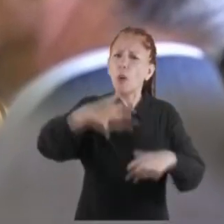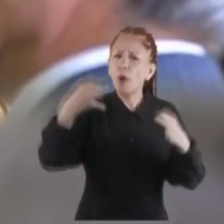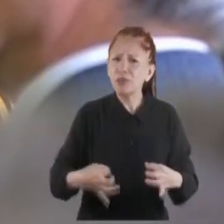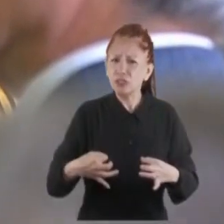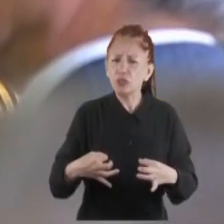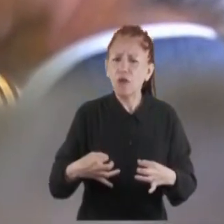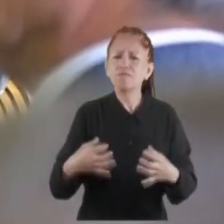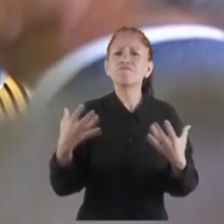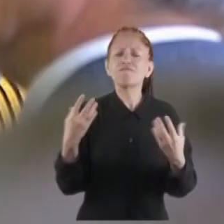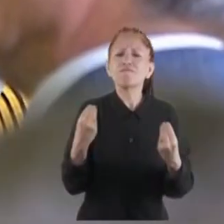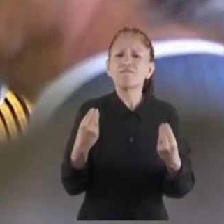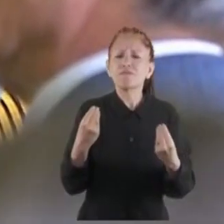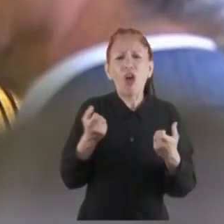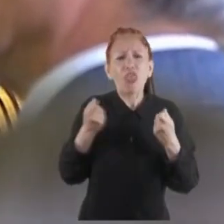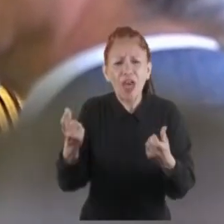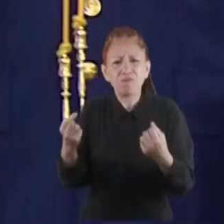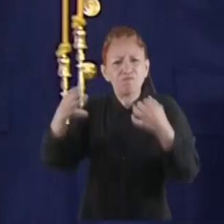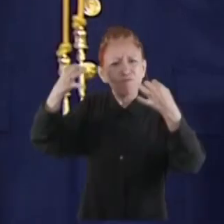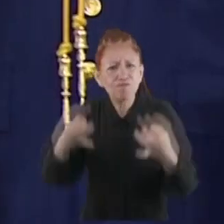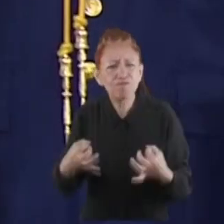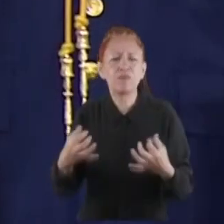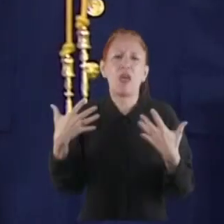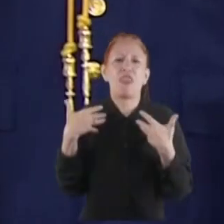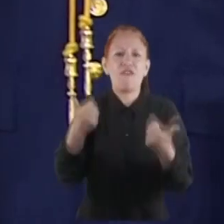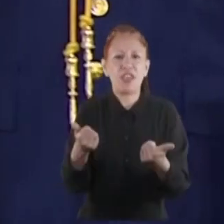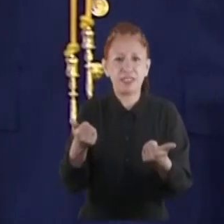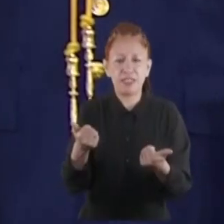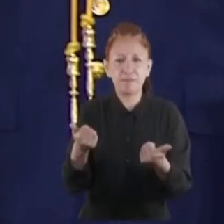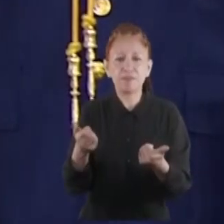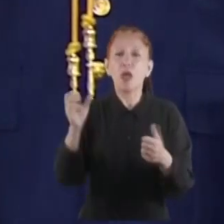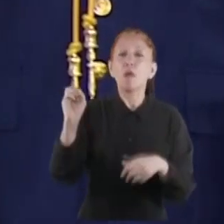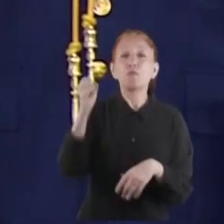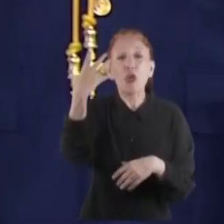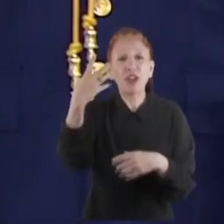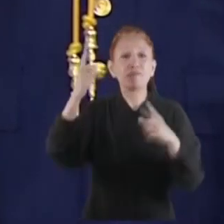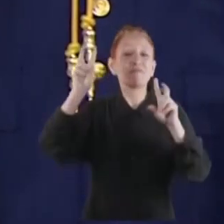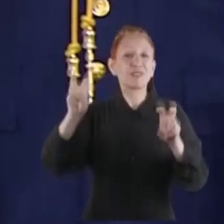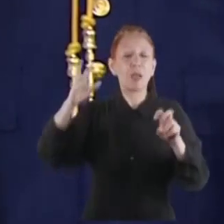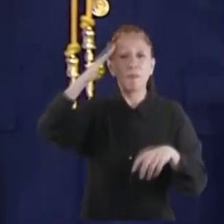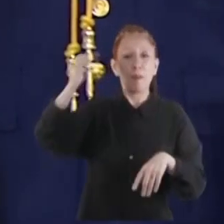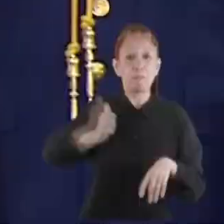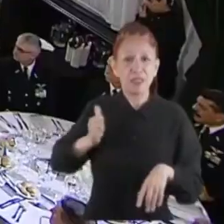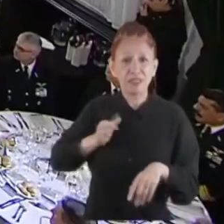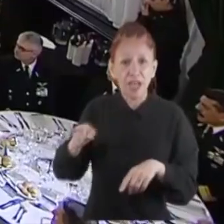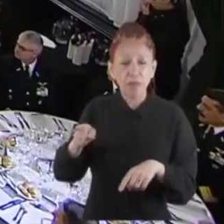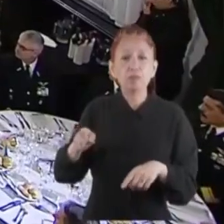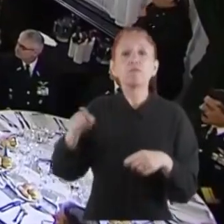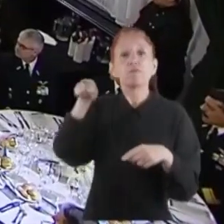nacional, la modernización del instrumento militar y el bienestar de los hombres y mujeres de las